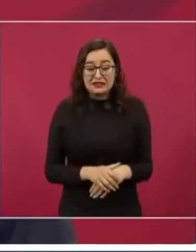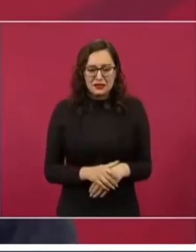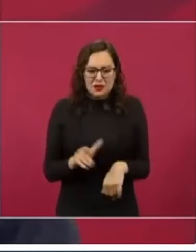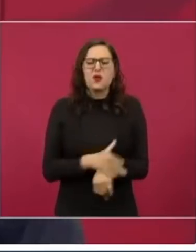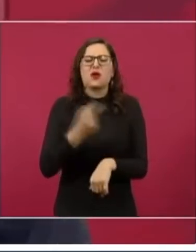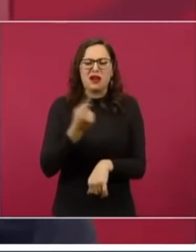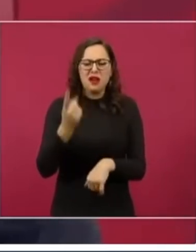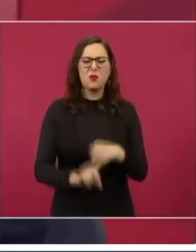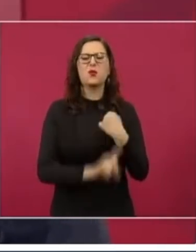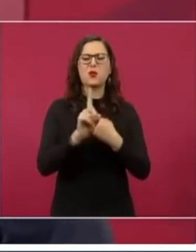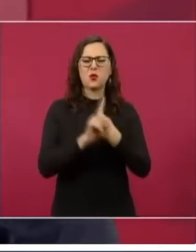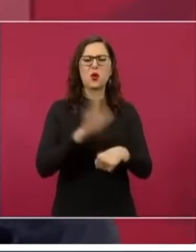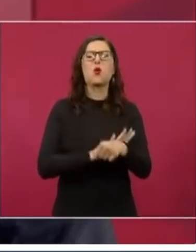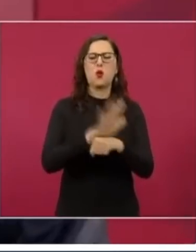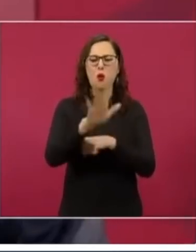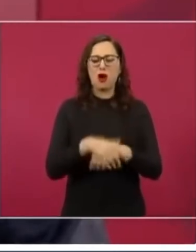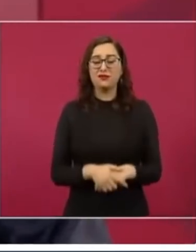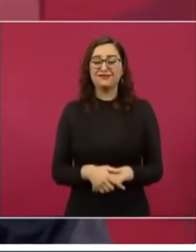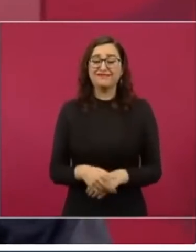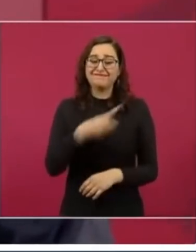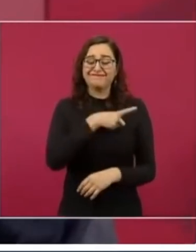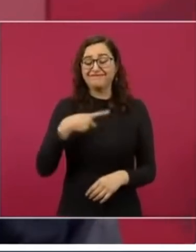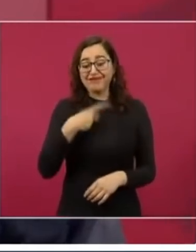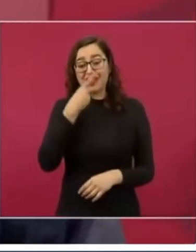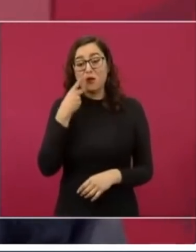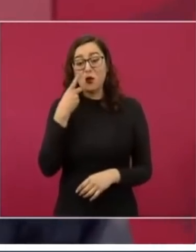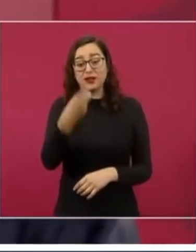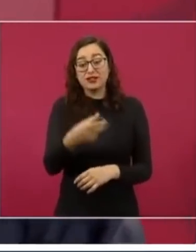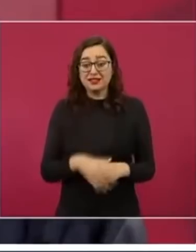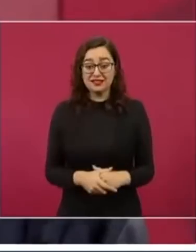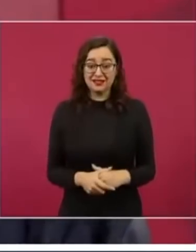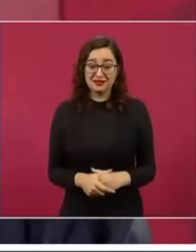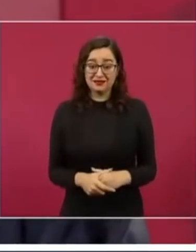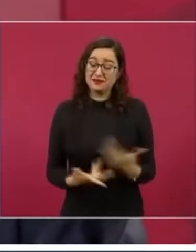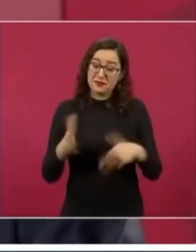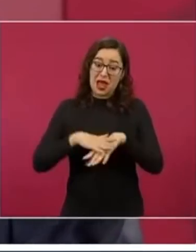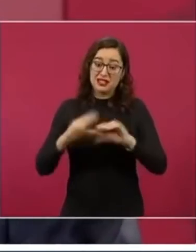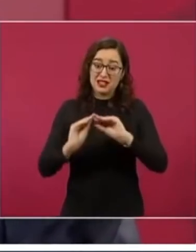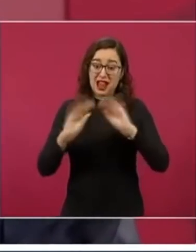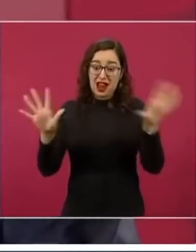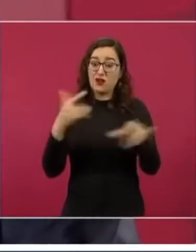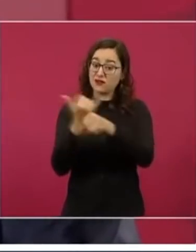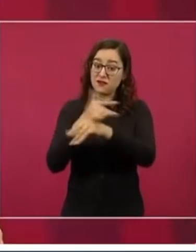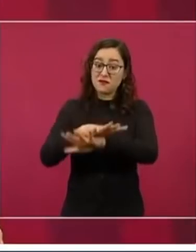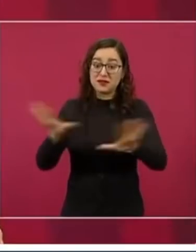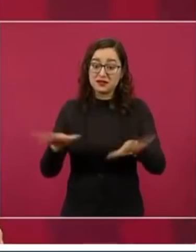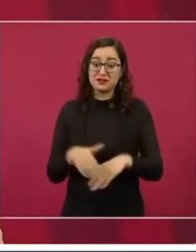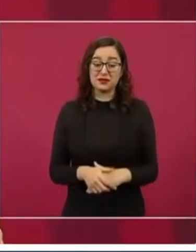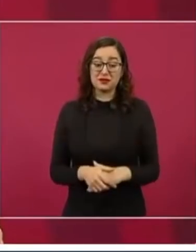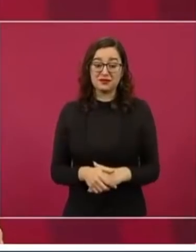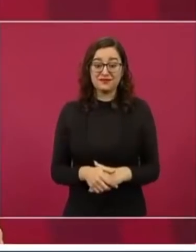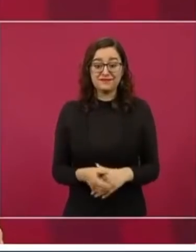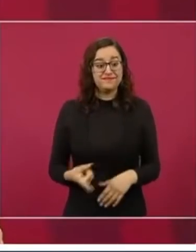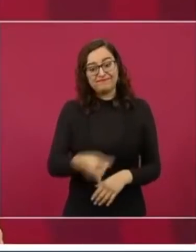todo su problema, o sea, lo tengo que decir porque esto va a ayudar a aclarar las cosas. Es porque ahora